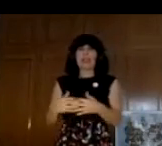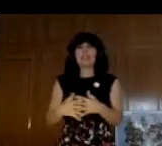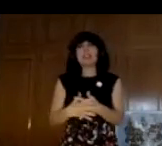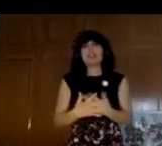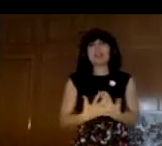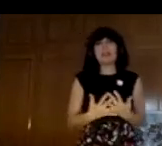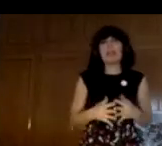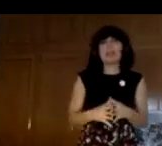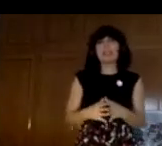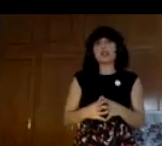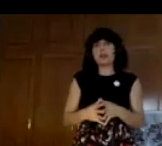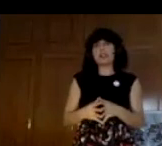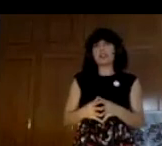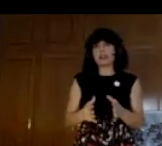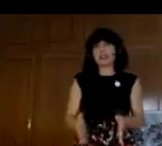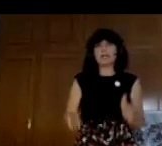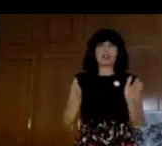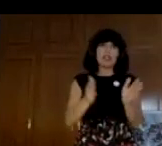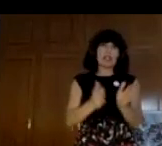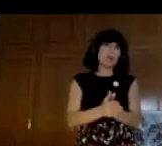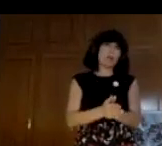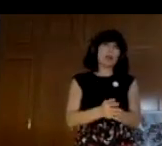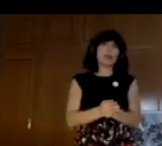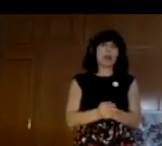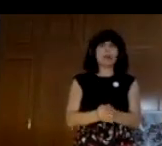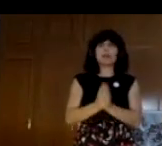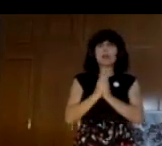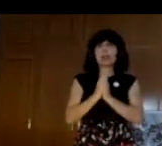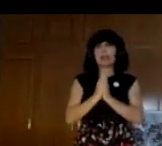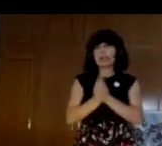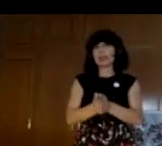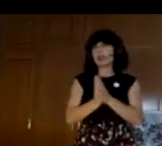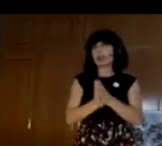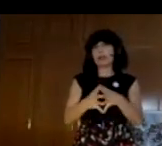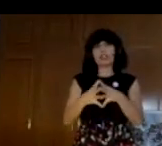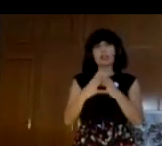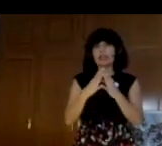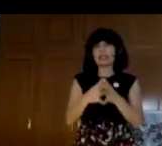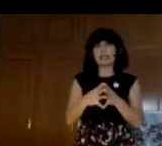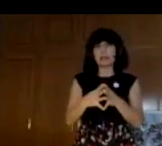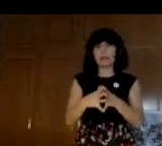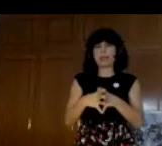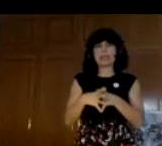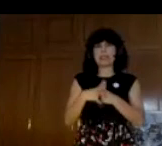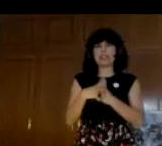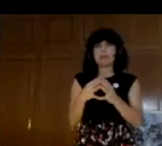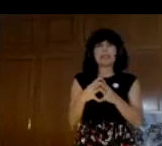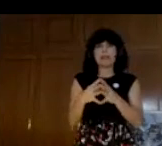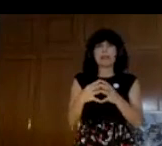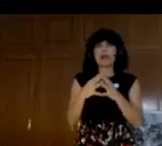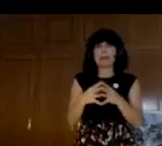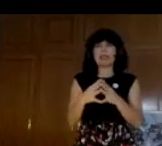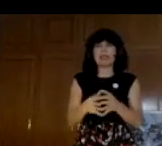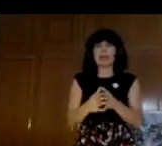¿Qué es lo que sucede? Que en estos momentos nos encontramos, y hablo previo del coronavirus, porque, insisto, el coronavirus es una crisis sin precedentes y no se puede